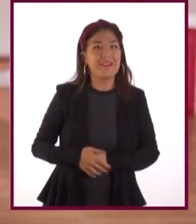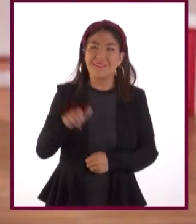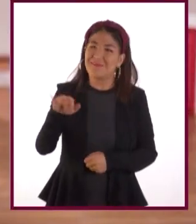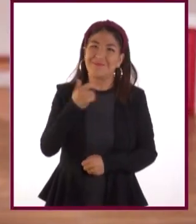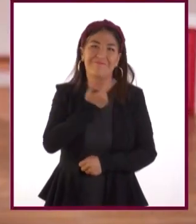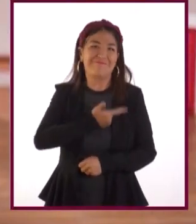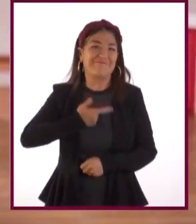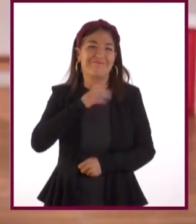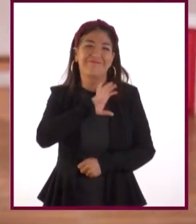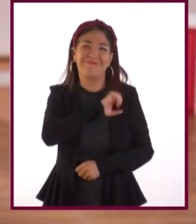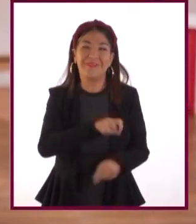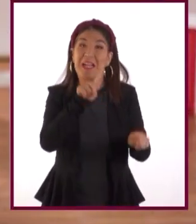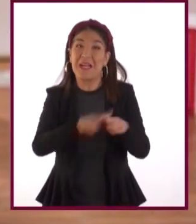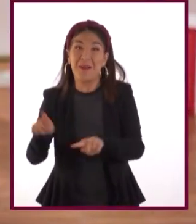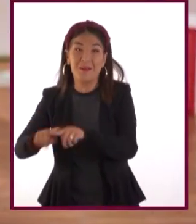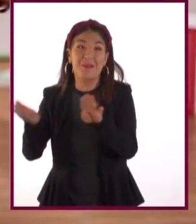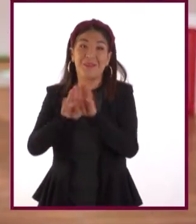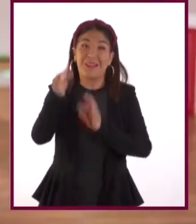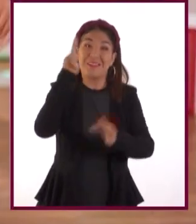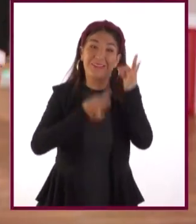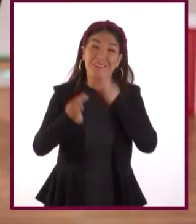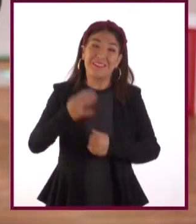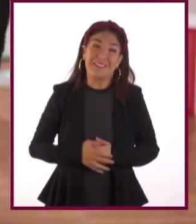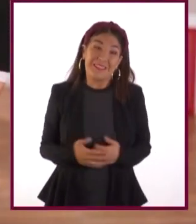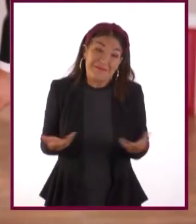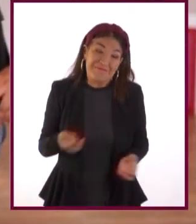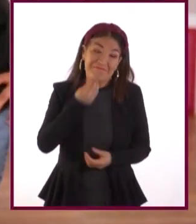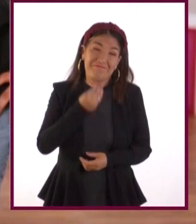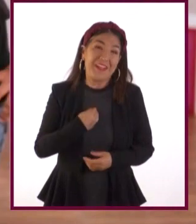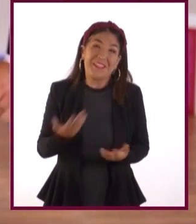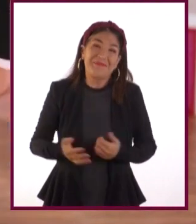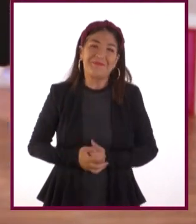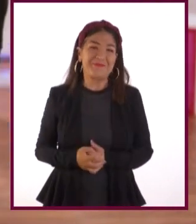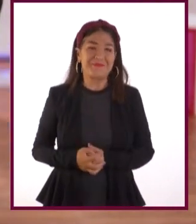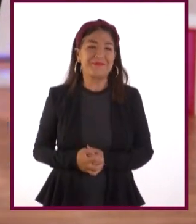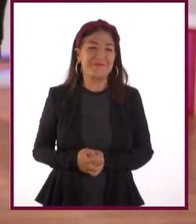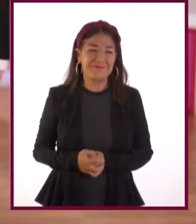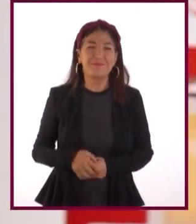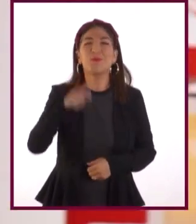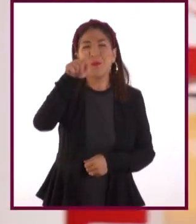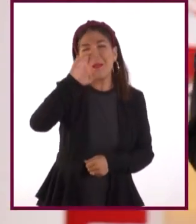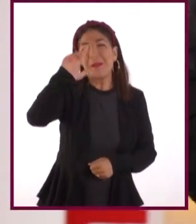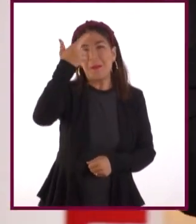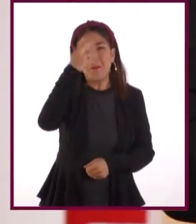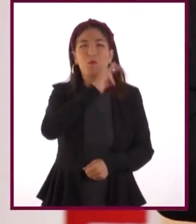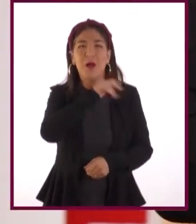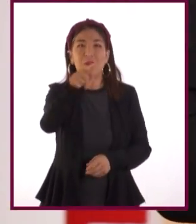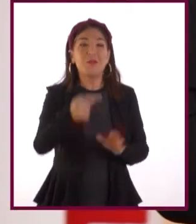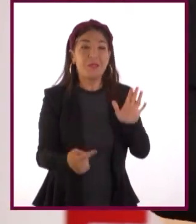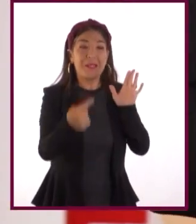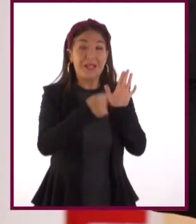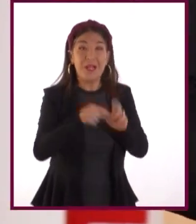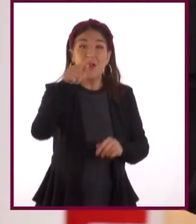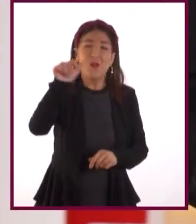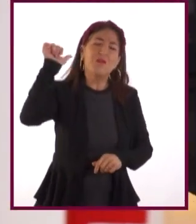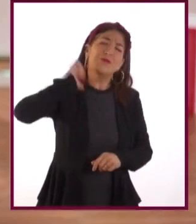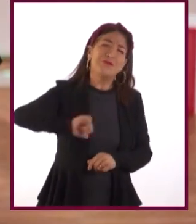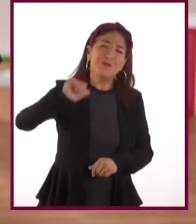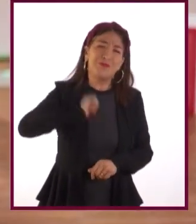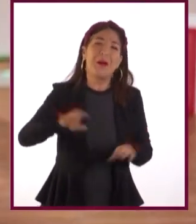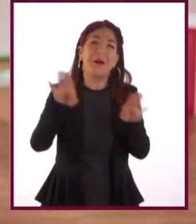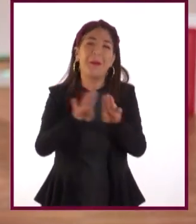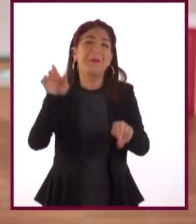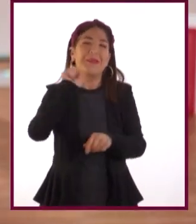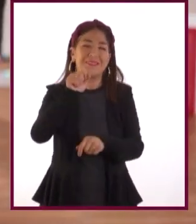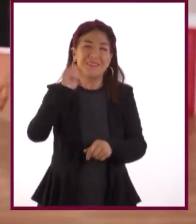es verdad, como no les gusta, ¿verdad? De tantos personajes que hemos ido, pues ya has perdido la cuenta. Recuerden que ustedes pueden contarnos si se han disfrazado